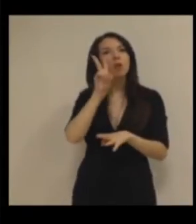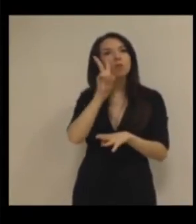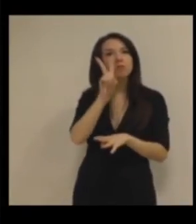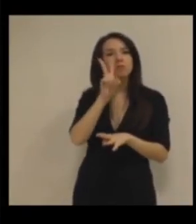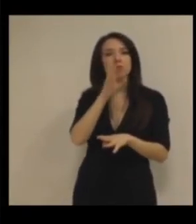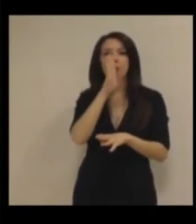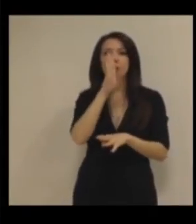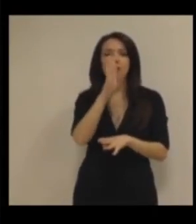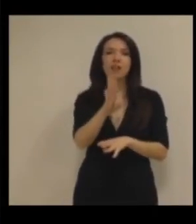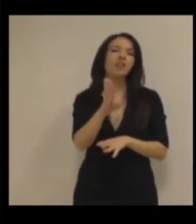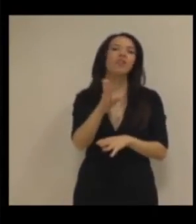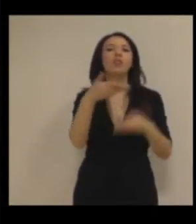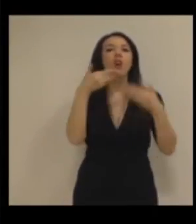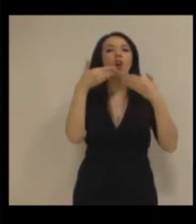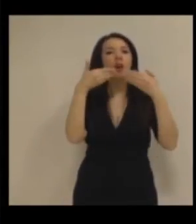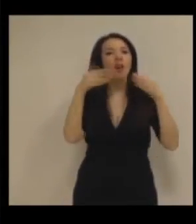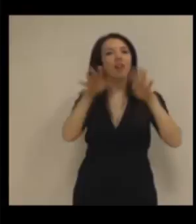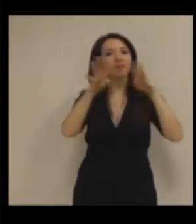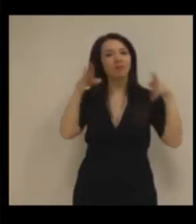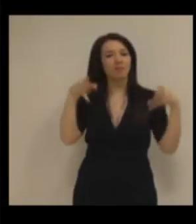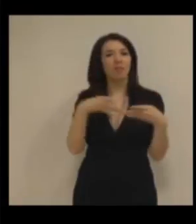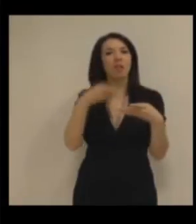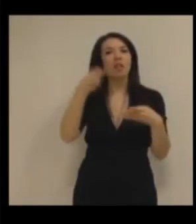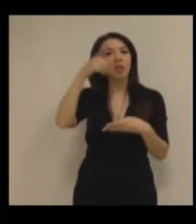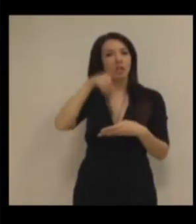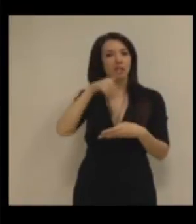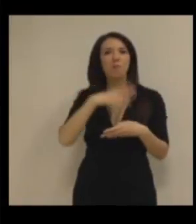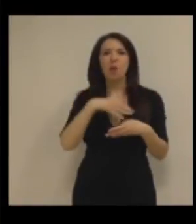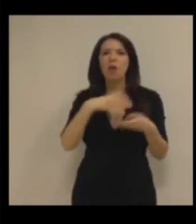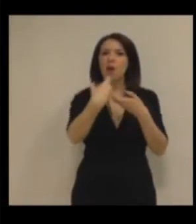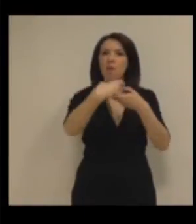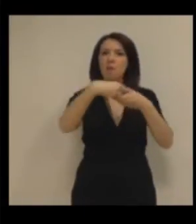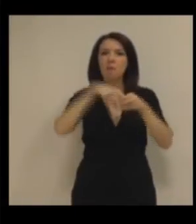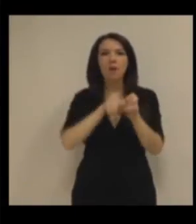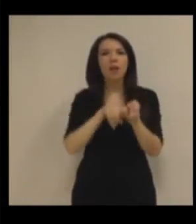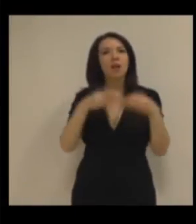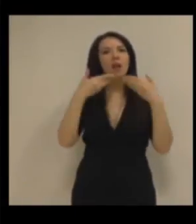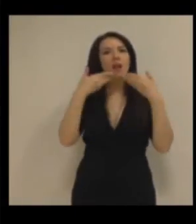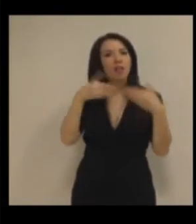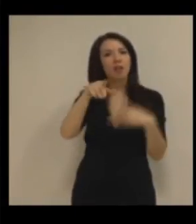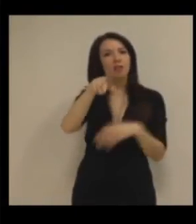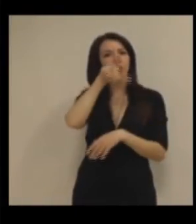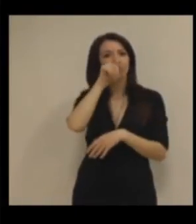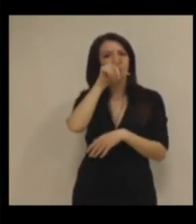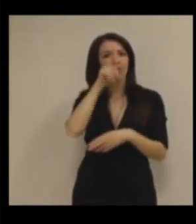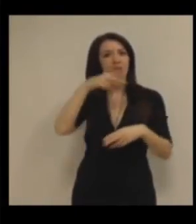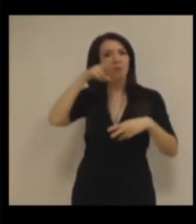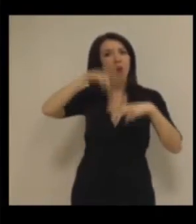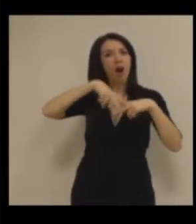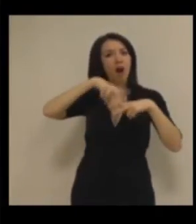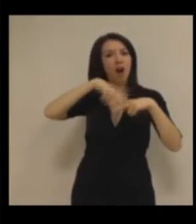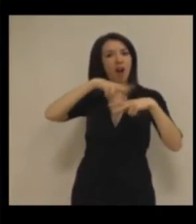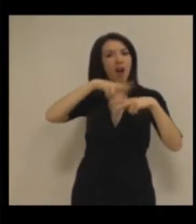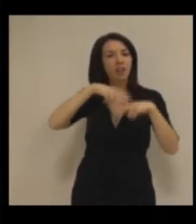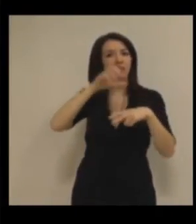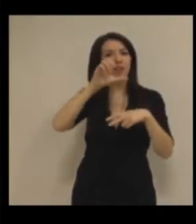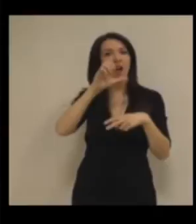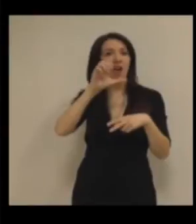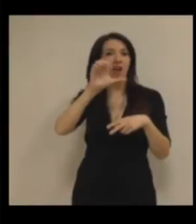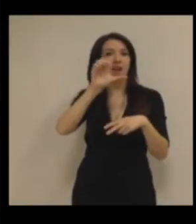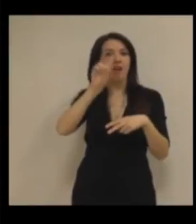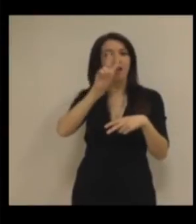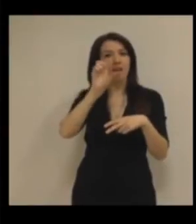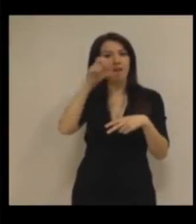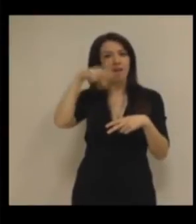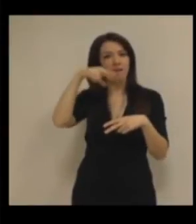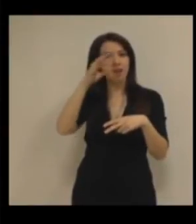en directo a través de streaming. También se puede participar a través de Twitter con el hashtag EventosCentac, a